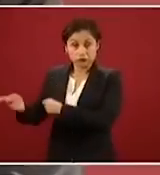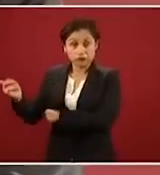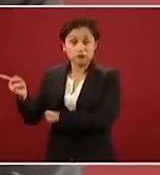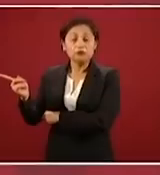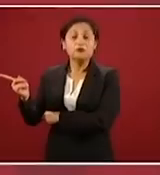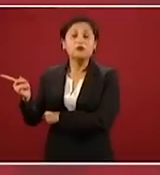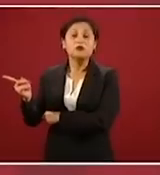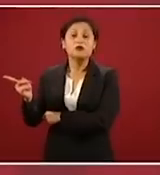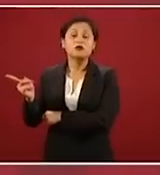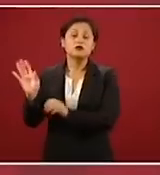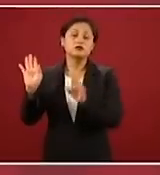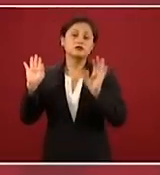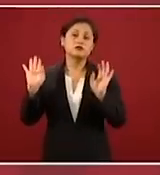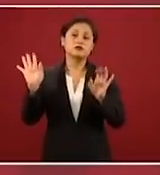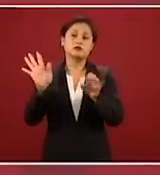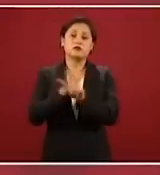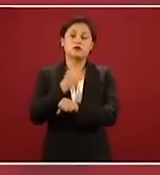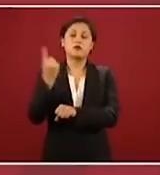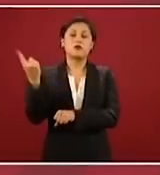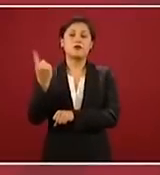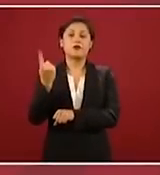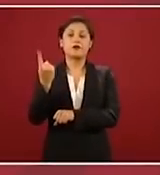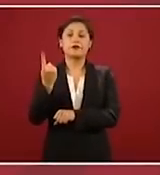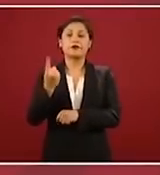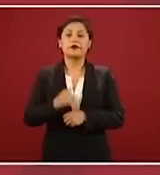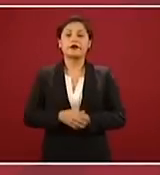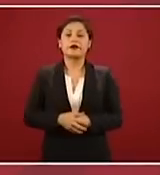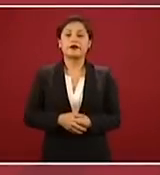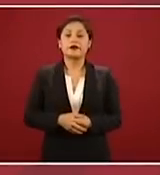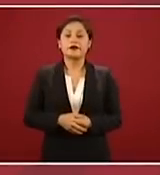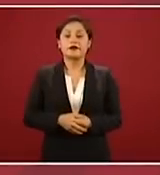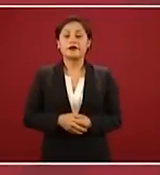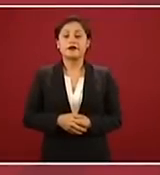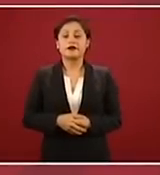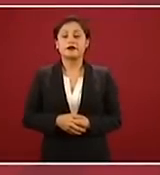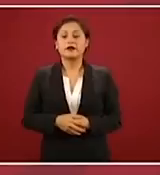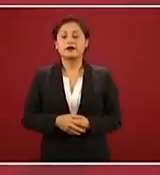porque los abogados del señor